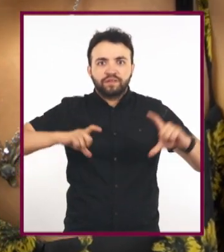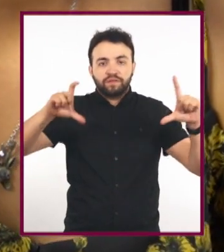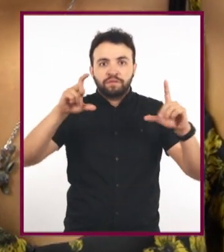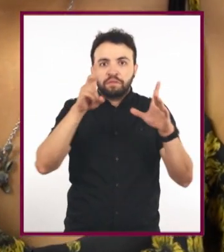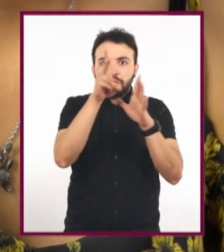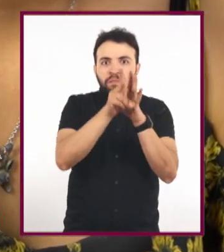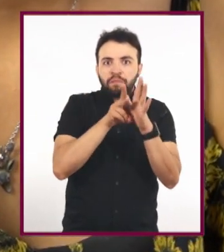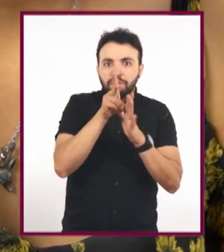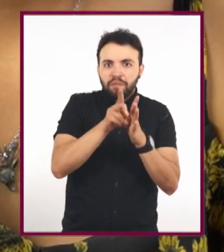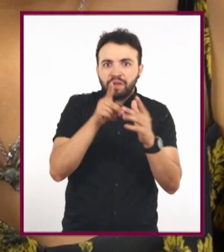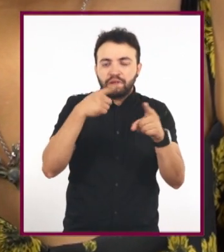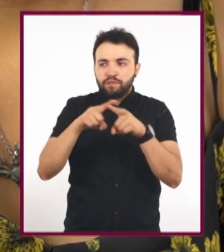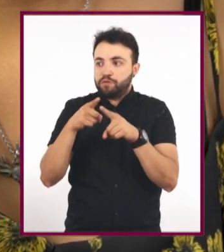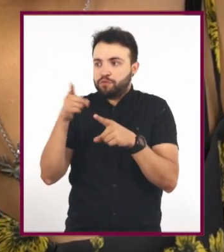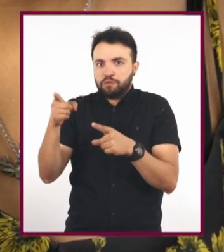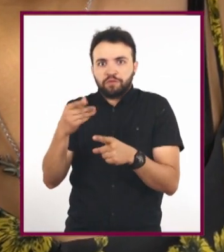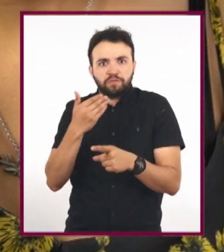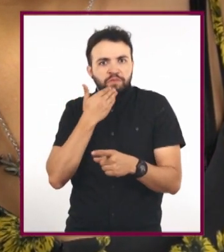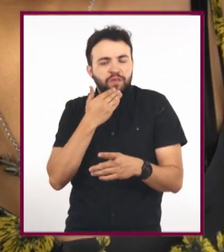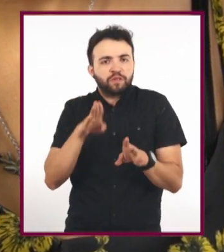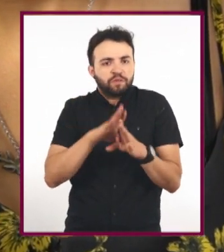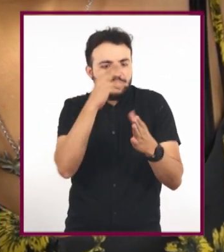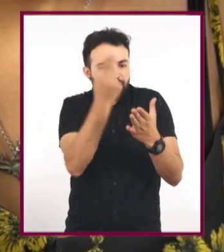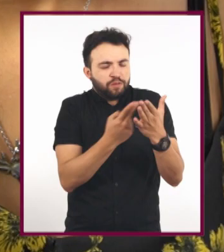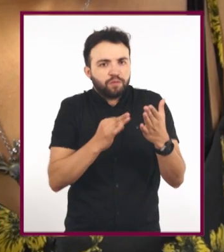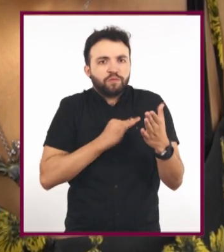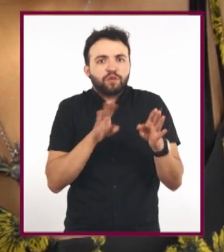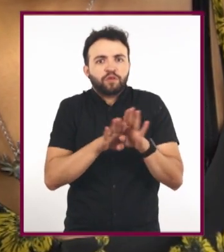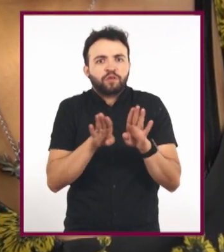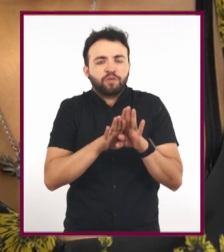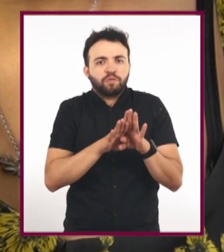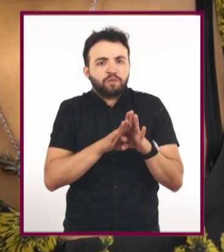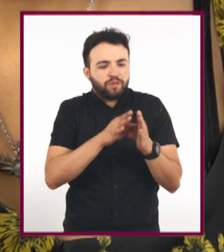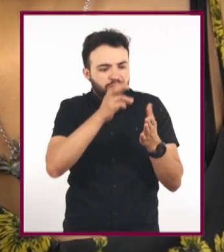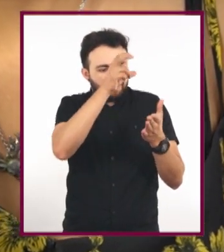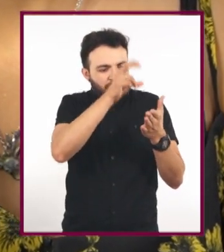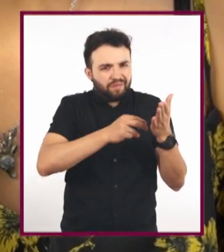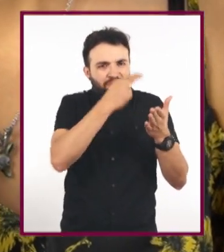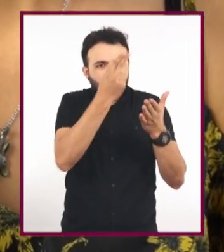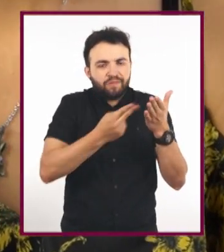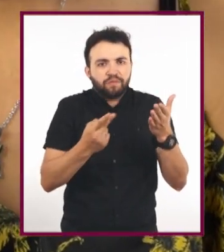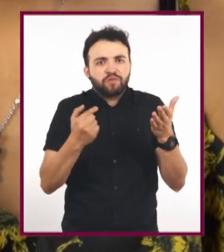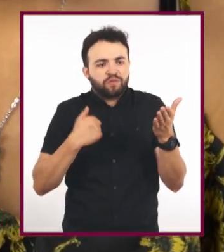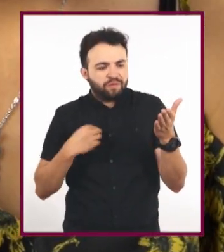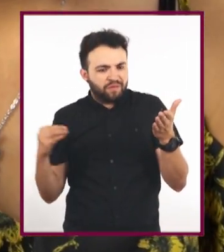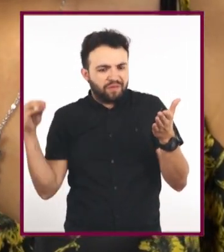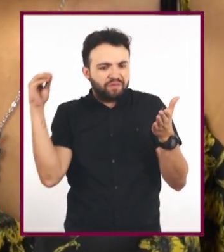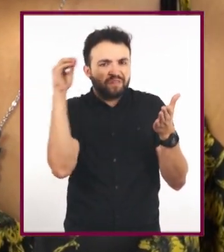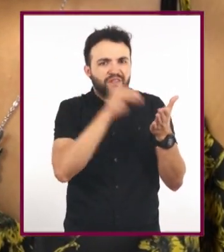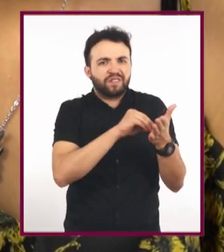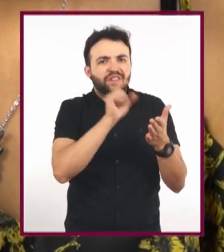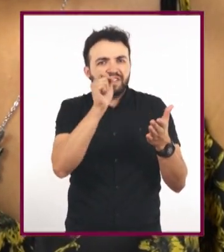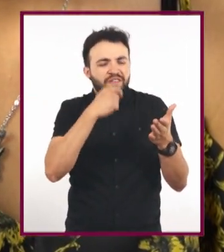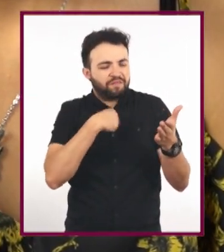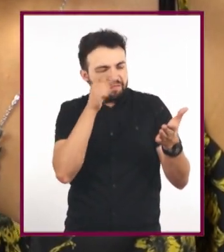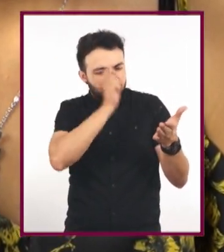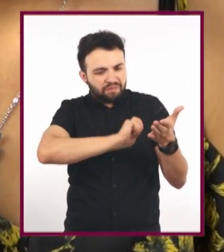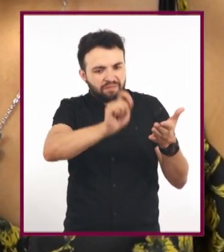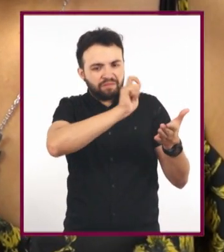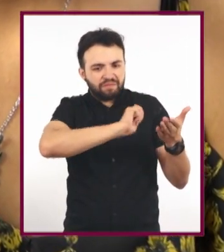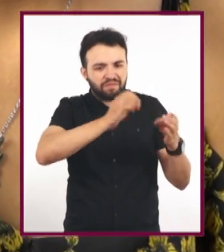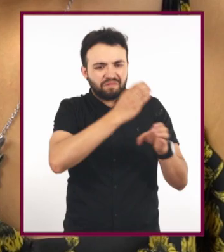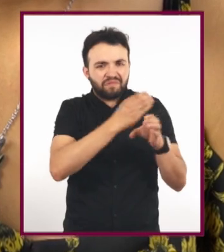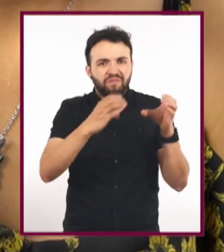Pero, ¿hacemos unos pósters? ¿Unos videos? Tú que eres buena pintando, podrías hacer unas imágenes y yo le